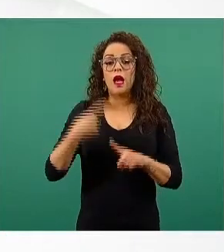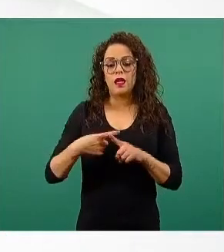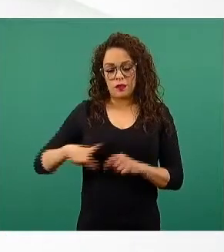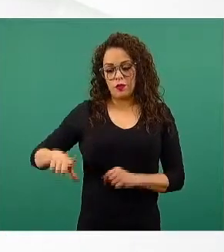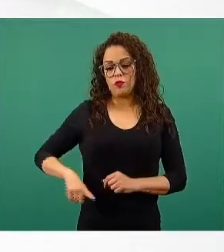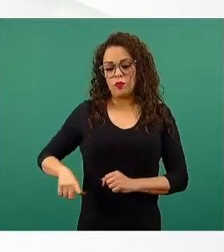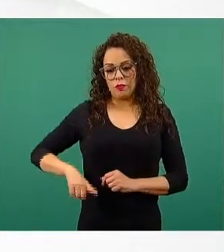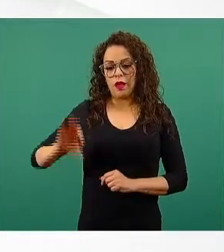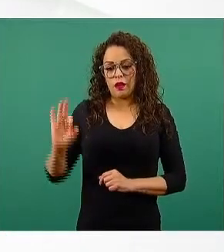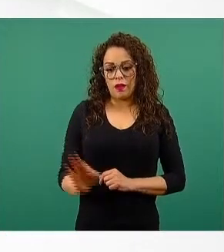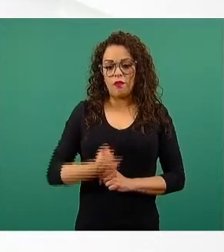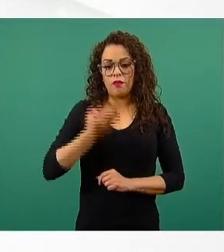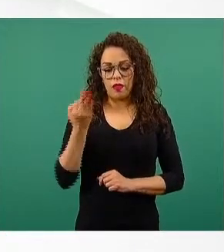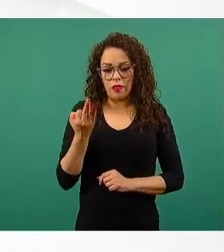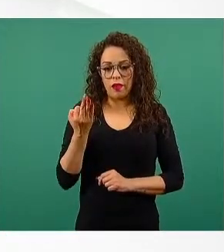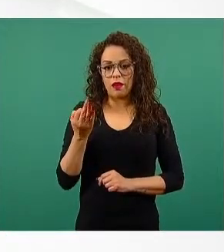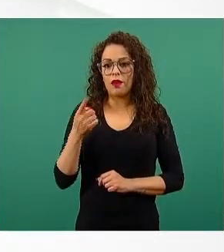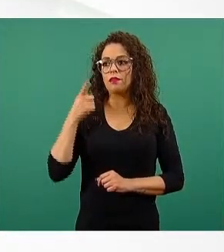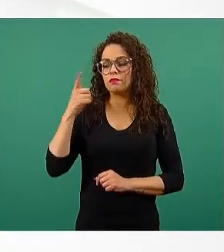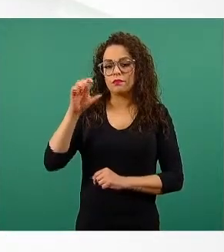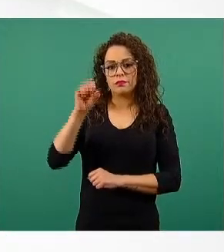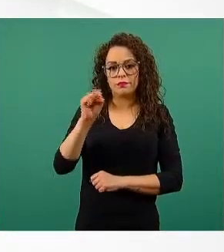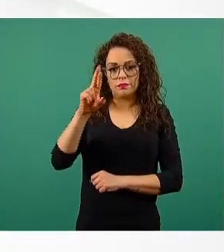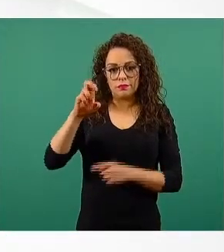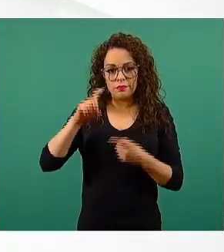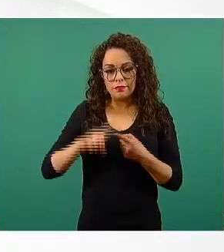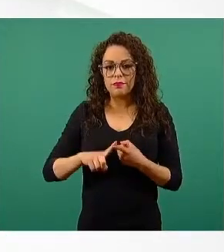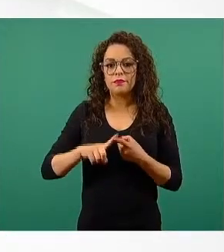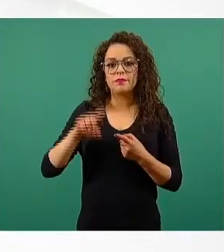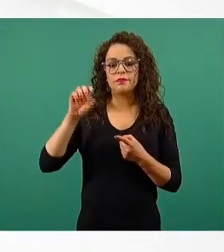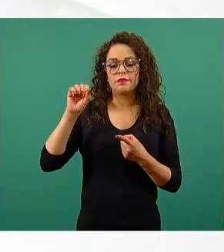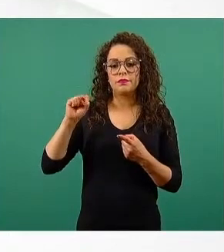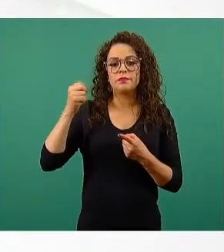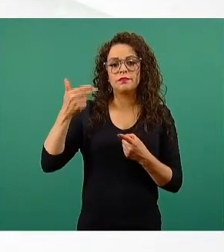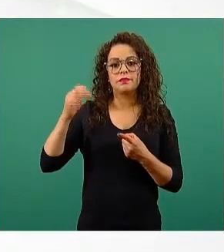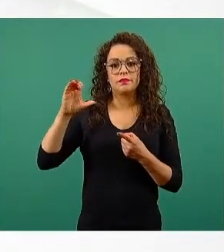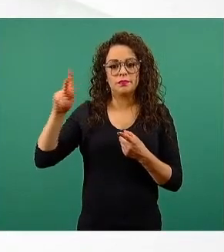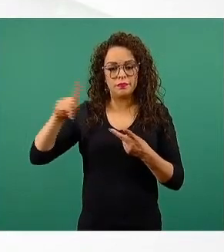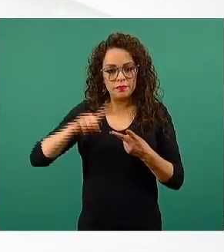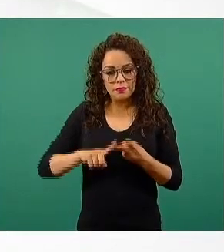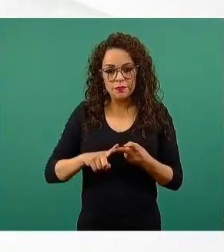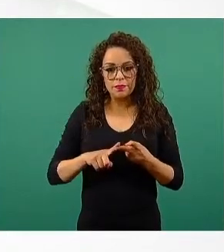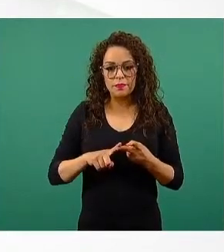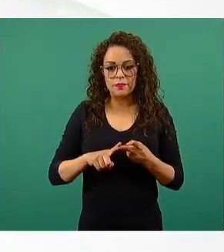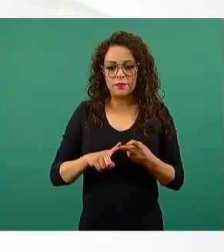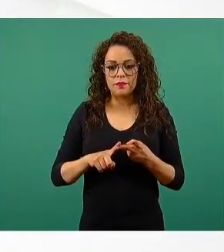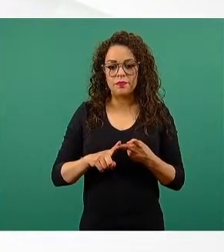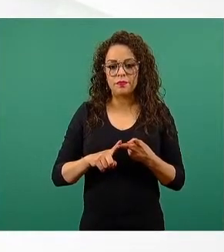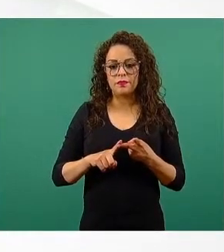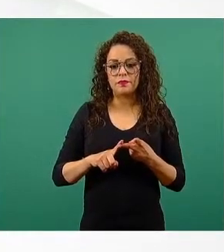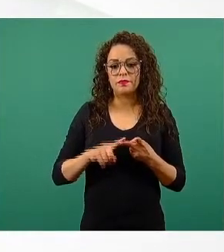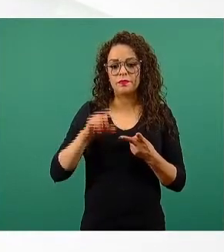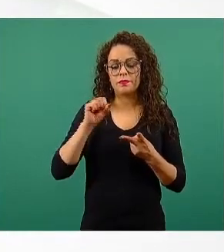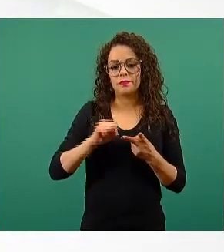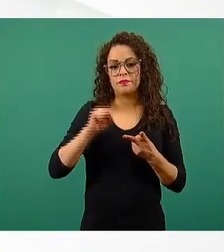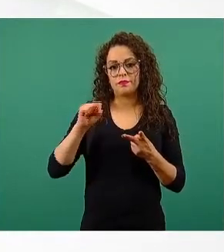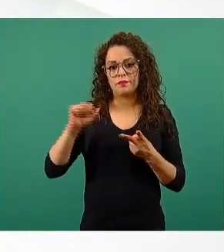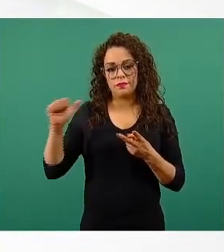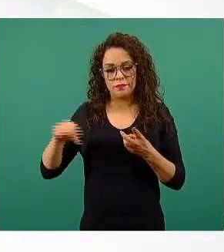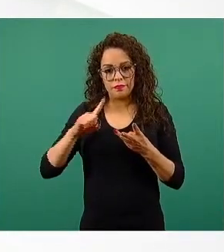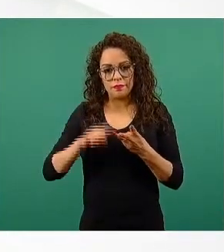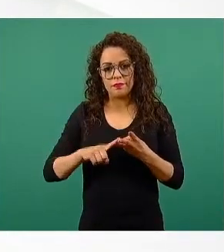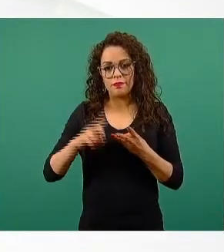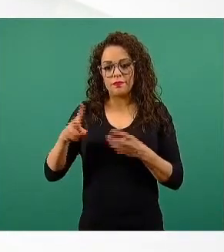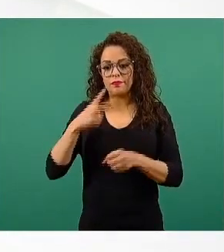federal, a la Cancillería, a la Secretaría de Hacienda, por supuesto a la Secretaría de Salud Federal, a la subsecretaría